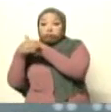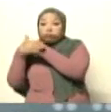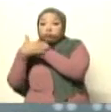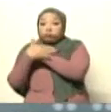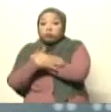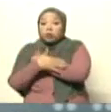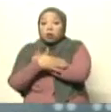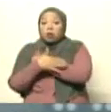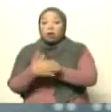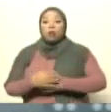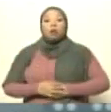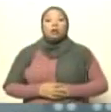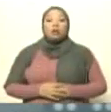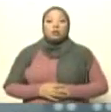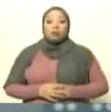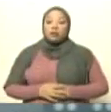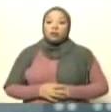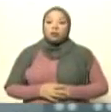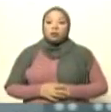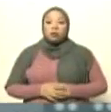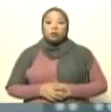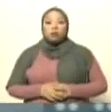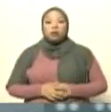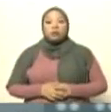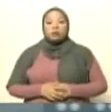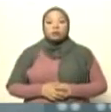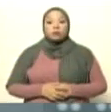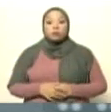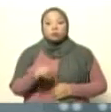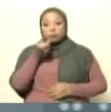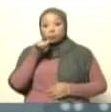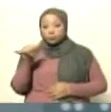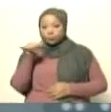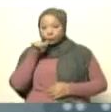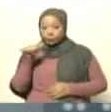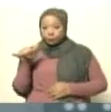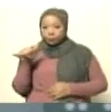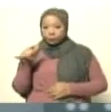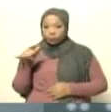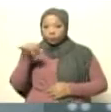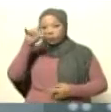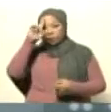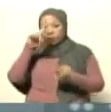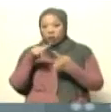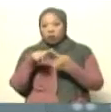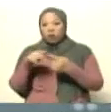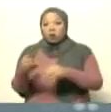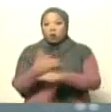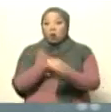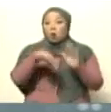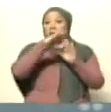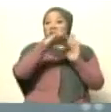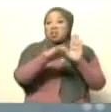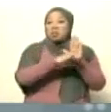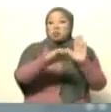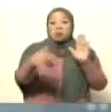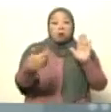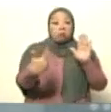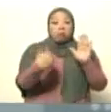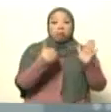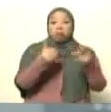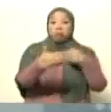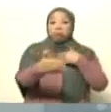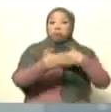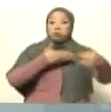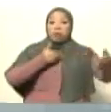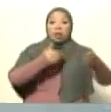Abolieron todos los poderes de un solo golpe, se llevaron por delante esta constitución, celebraron que ya no se iba a